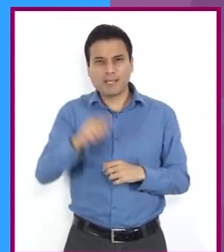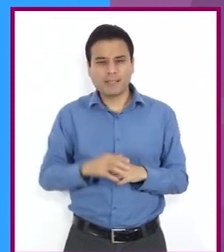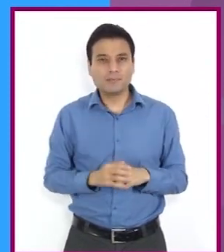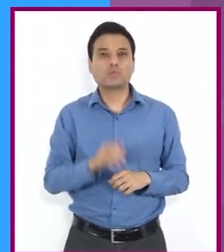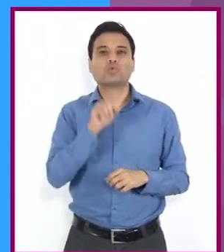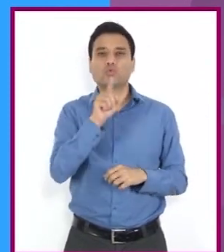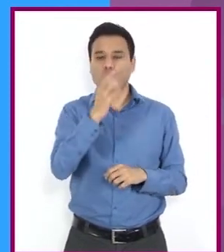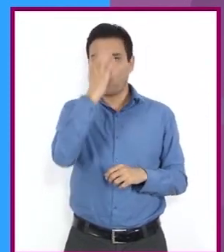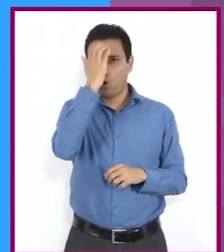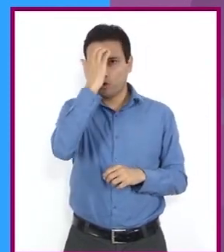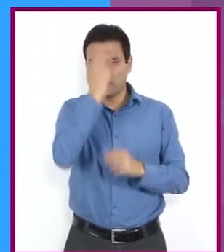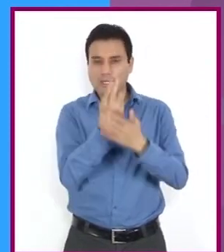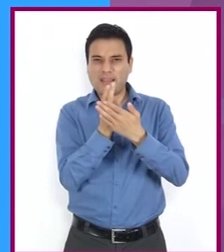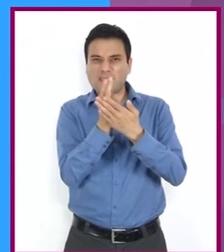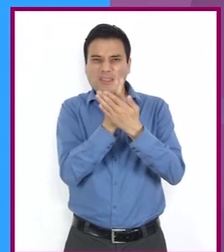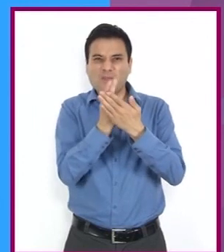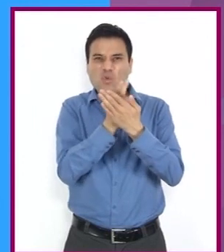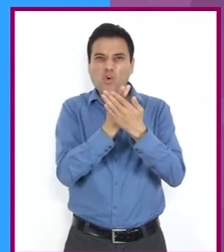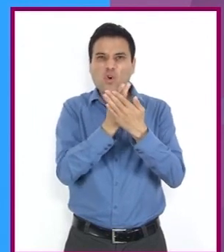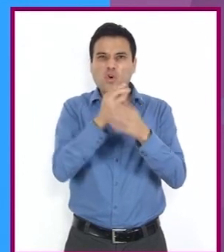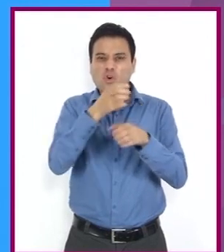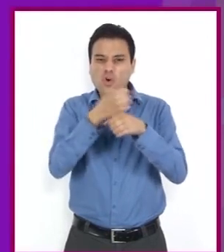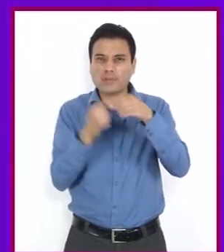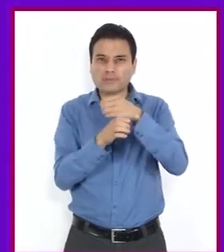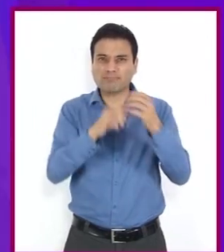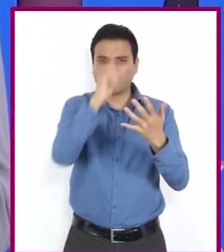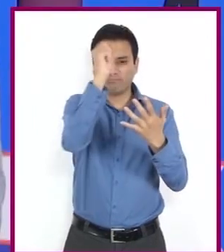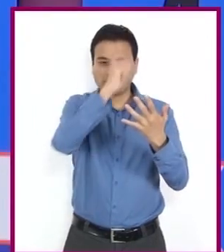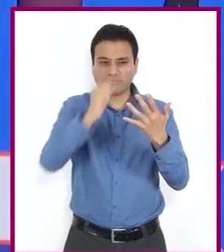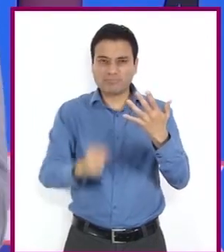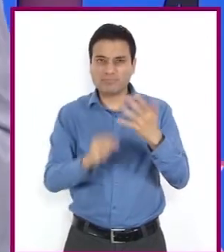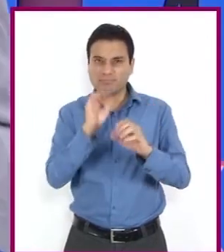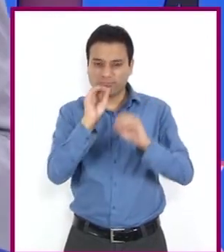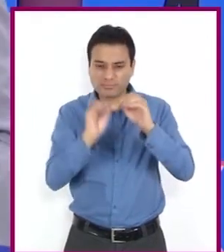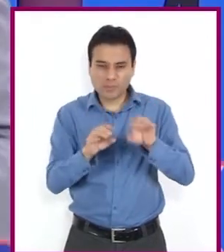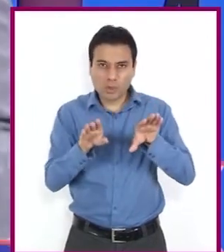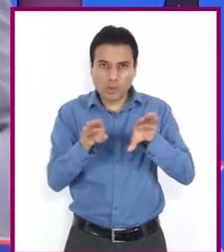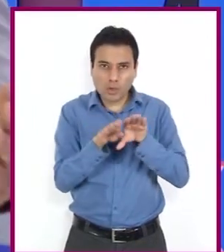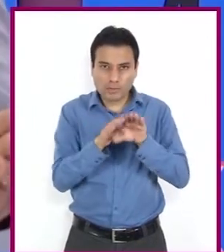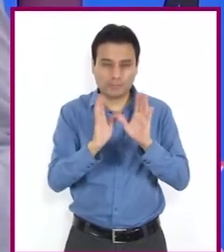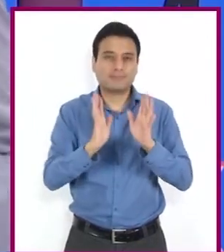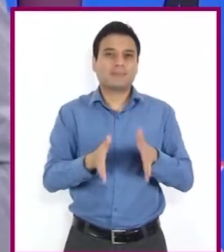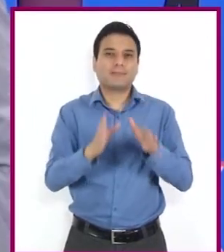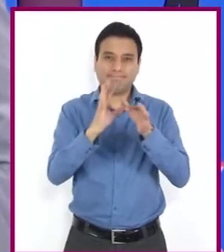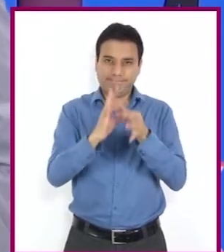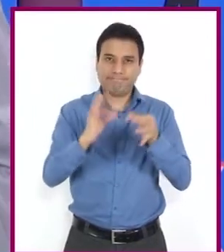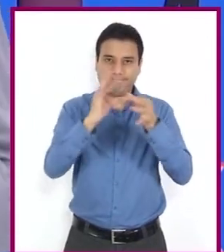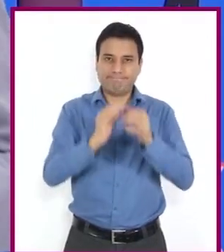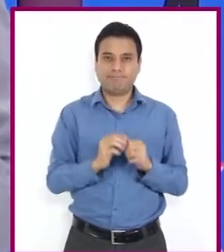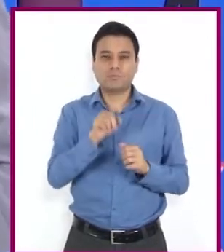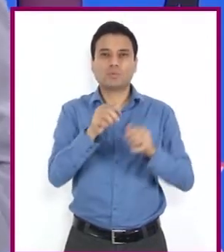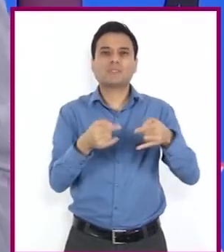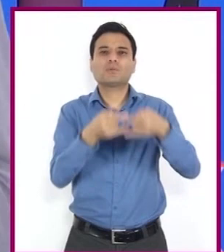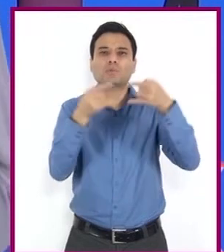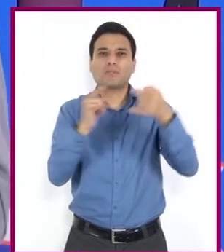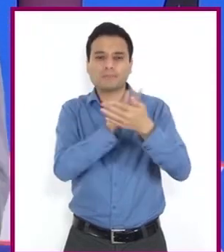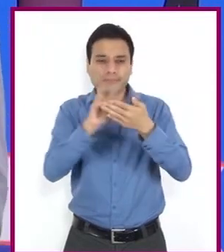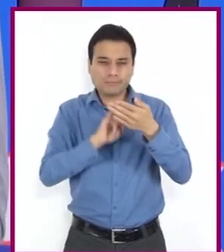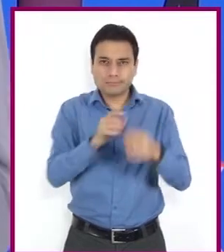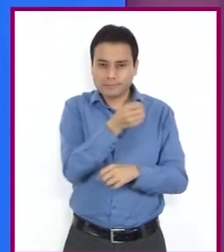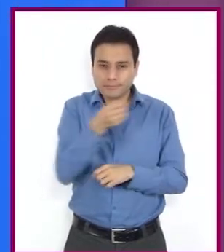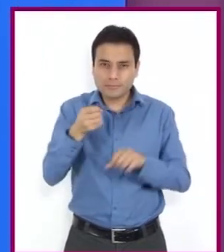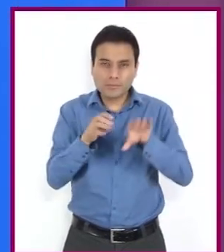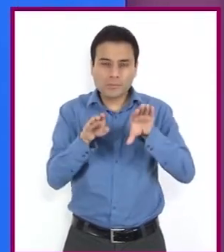en historietas para contar una historia, y así planear cómo repartir el texto narrativo en la historieta y